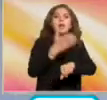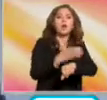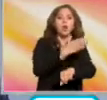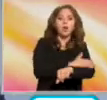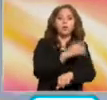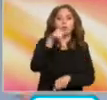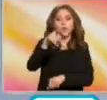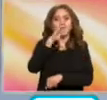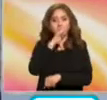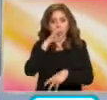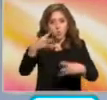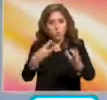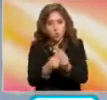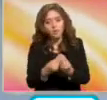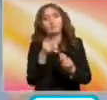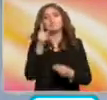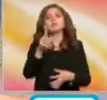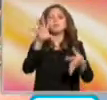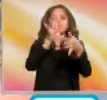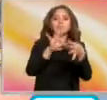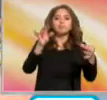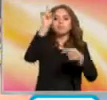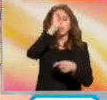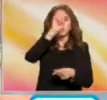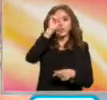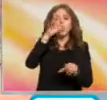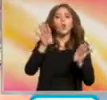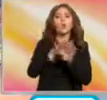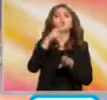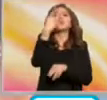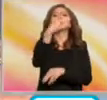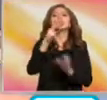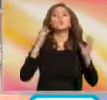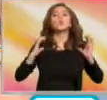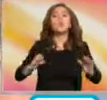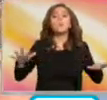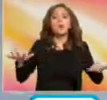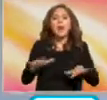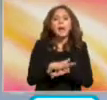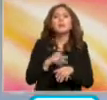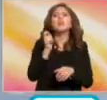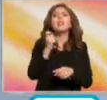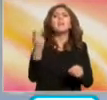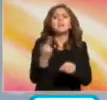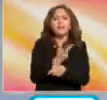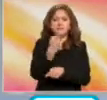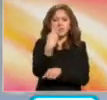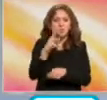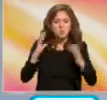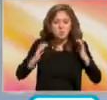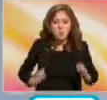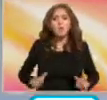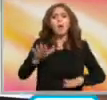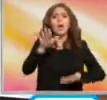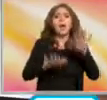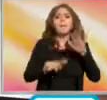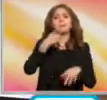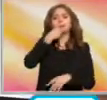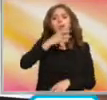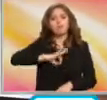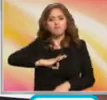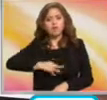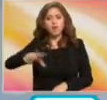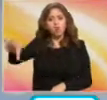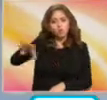como adulta, se le van a explicar a la niña todos estos cambios, ¿no? ¿Qué es lo que está pasando? Eventualmente se puede hablar de infecciones de transmisión